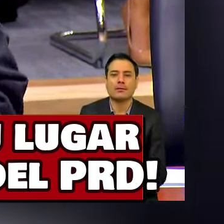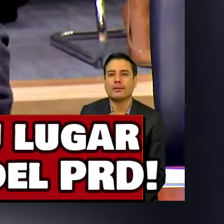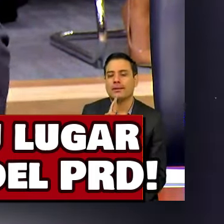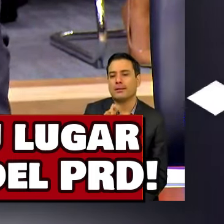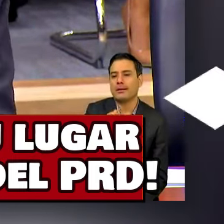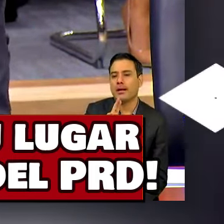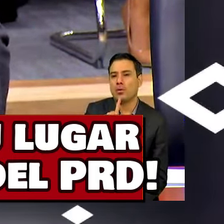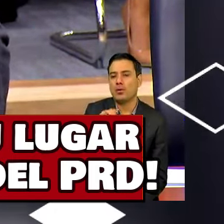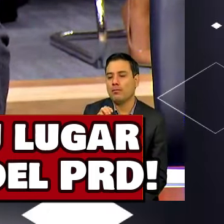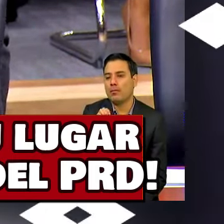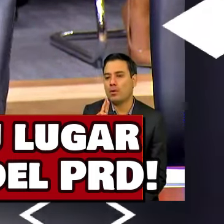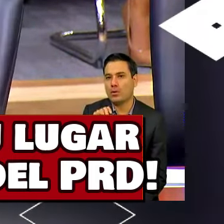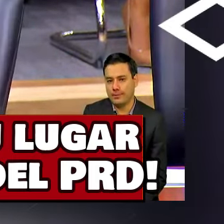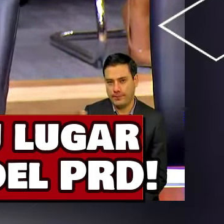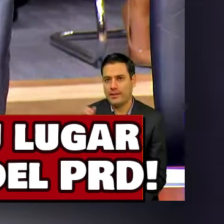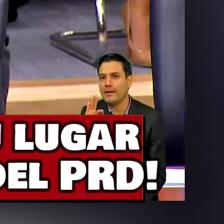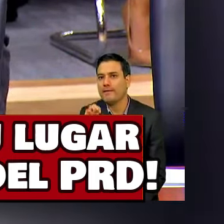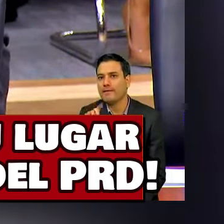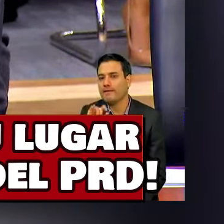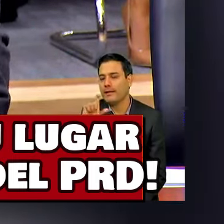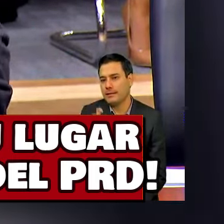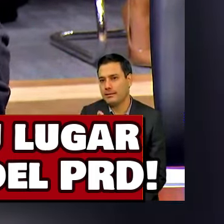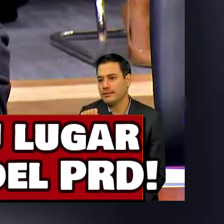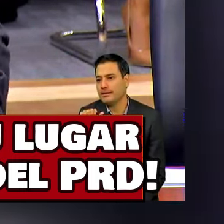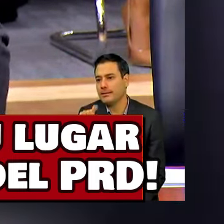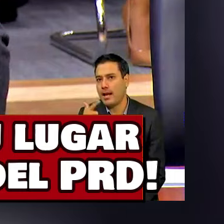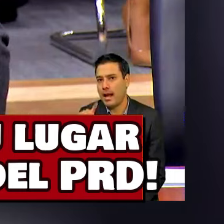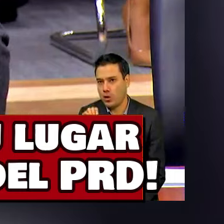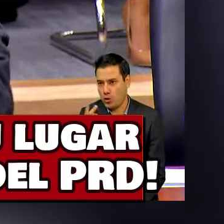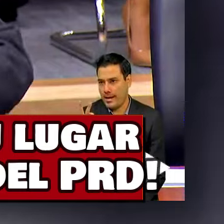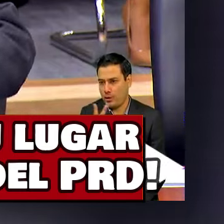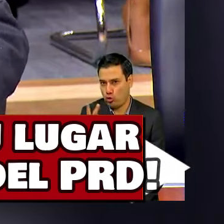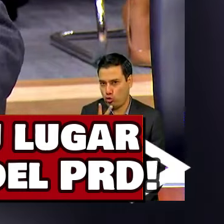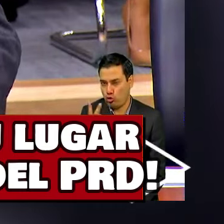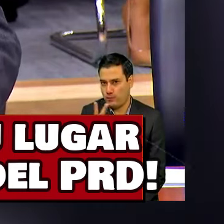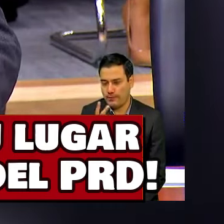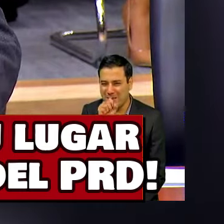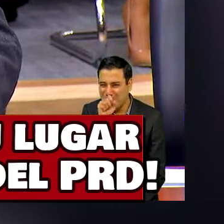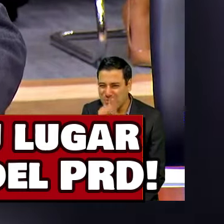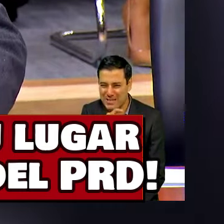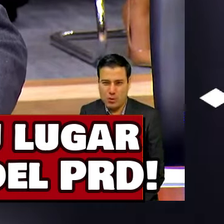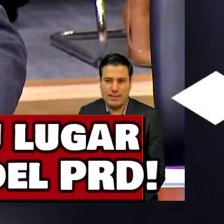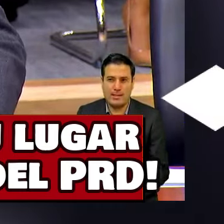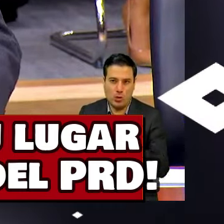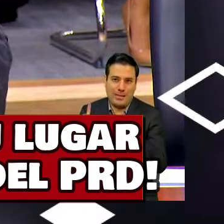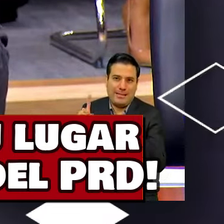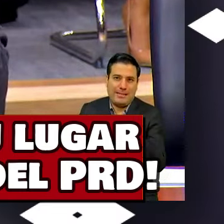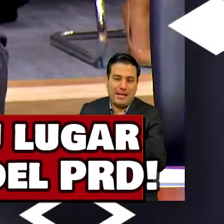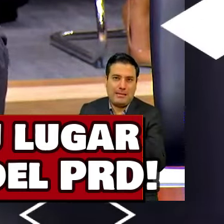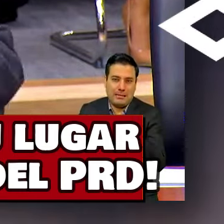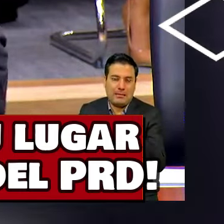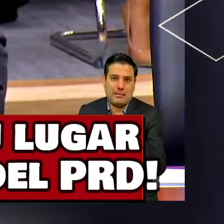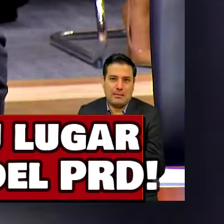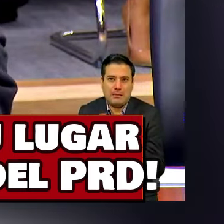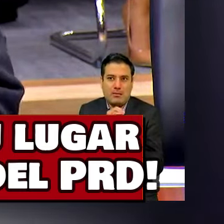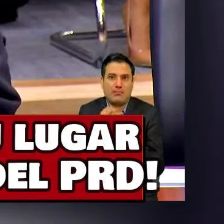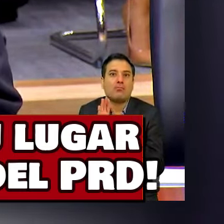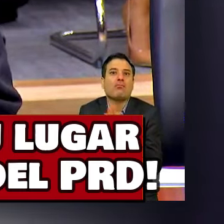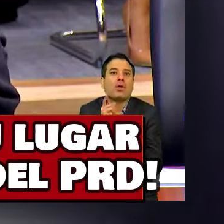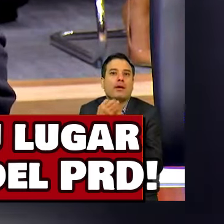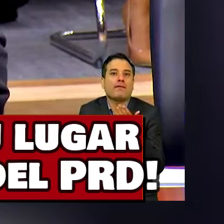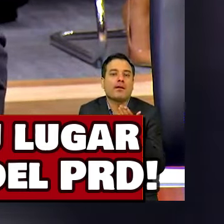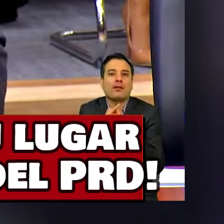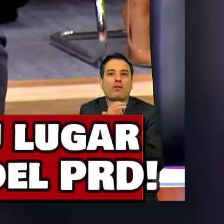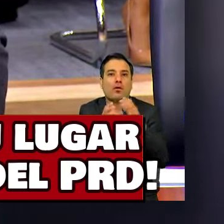Morón en Michoacán y a Félix Salgado Macedonio en Guerrero, por cantidades ínfimas. Yo creo que tiene razón el consejero Kibe Espadas, que es una